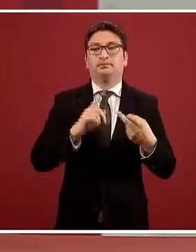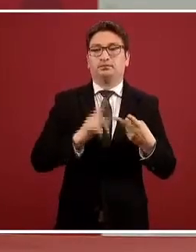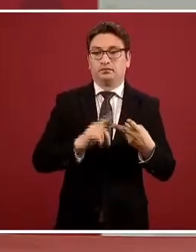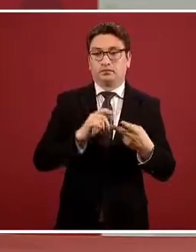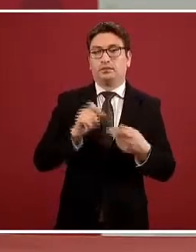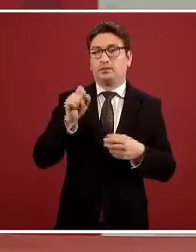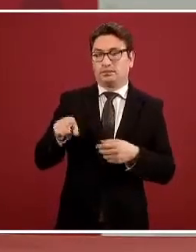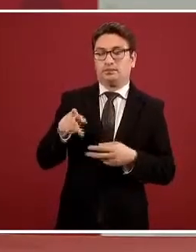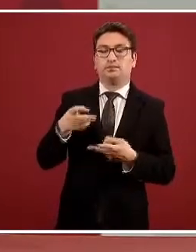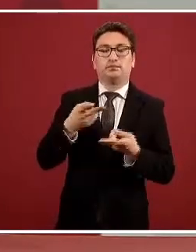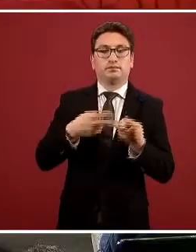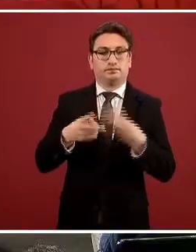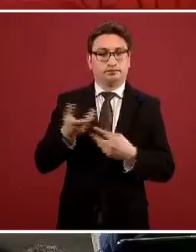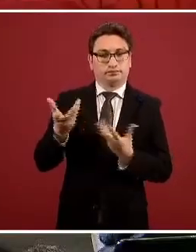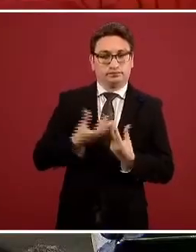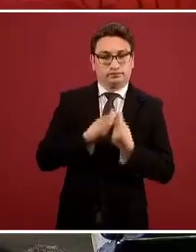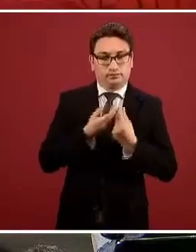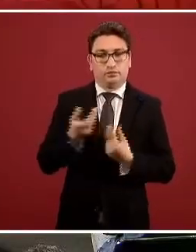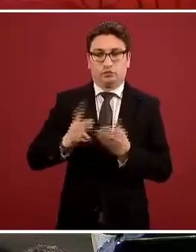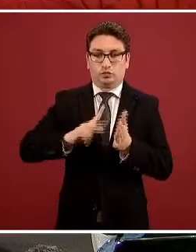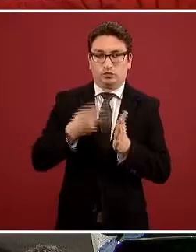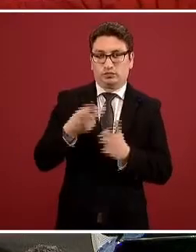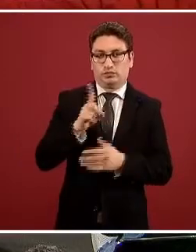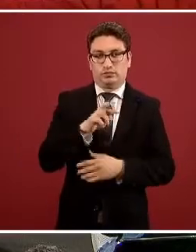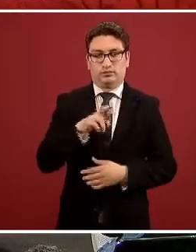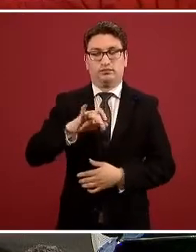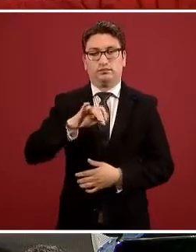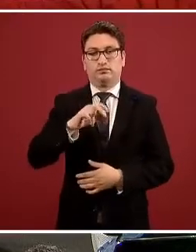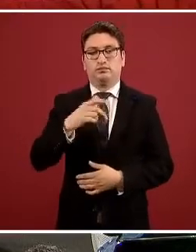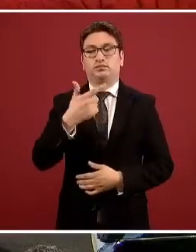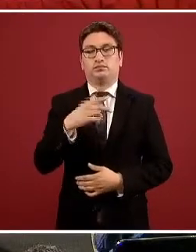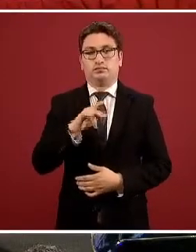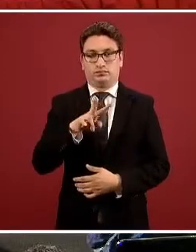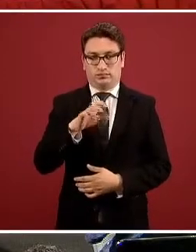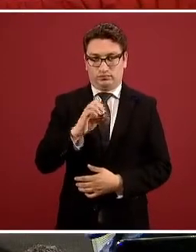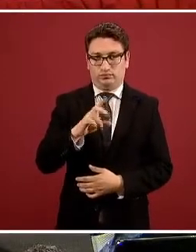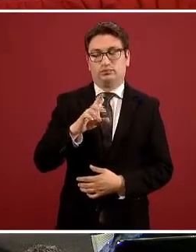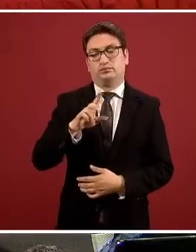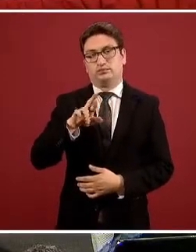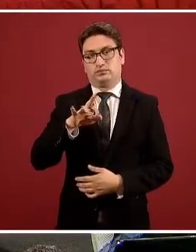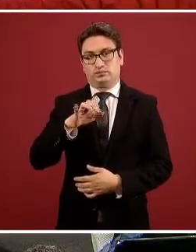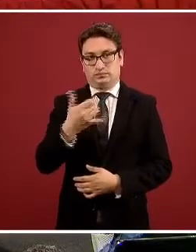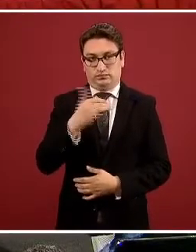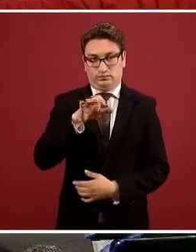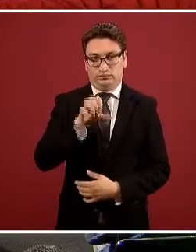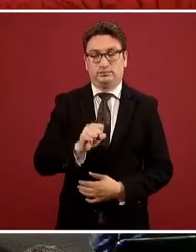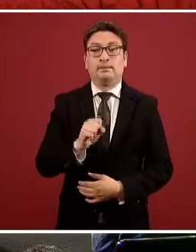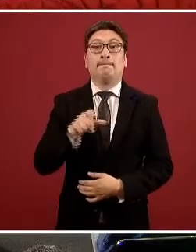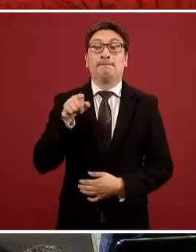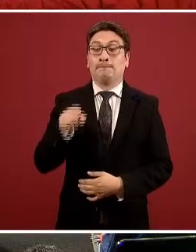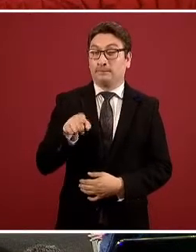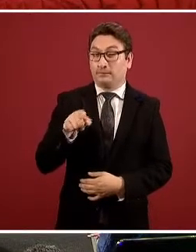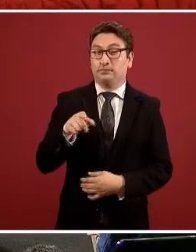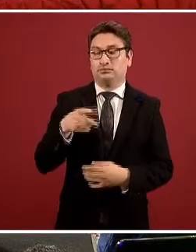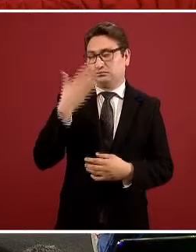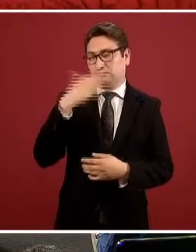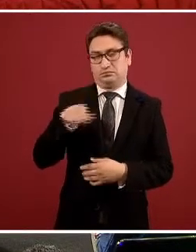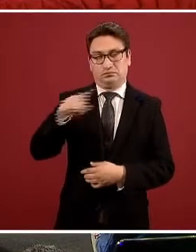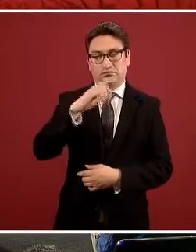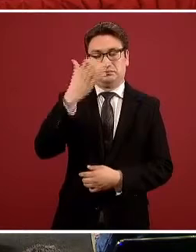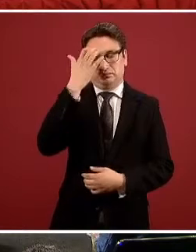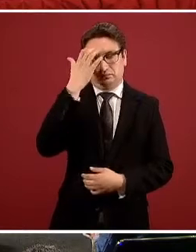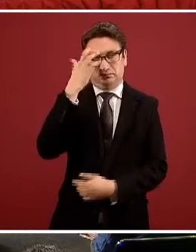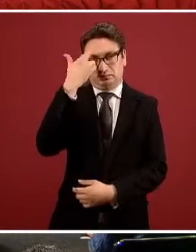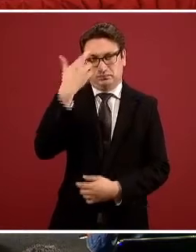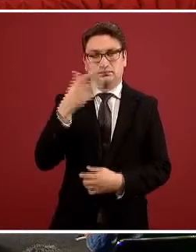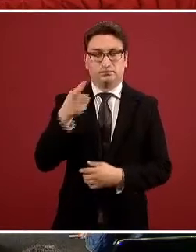nos acompaña nuevamente el doctor Gustavo Reyes Terán, que todos recordarán que el doctor Gustavo Reyes Terán